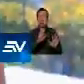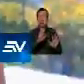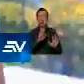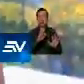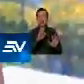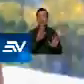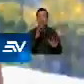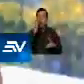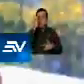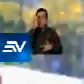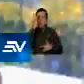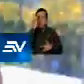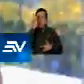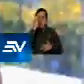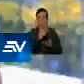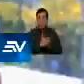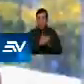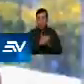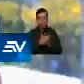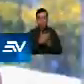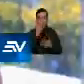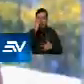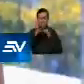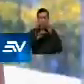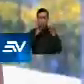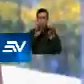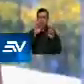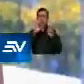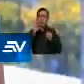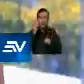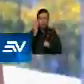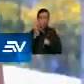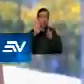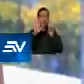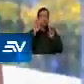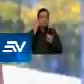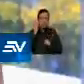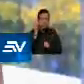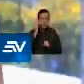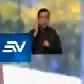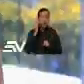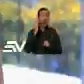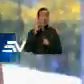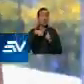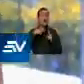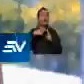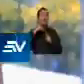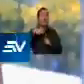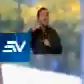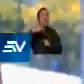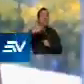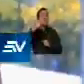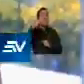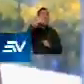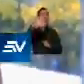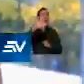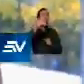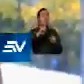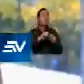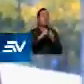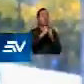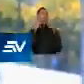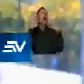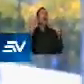va a detener inmediatamente. Los contagios provocados en los últimos 5, 6, 7 días los veremos recién mañana, pasado mañana y en los próximos 7